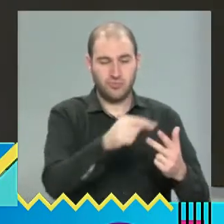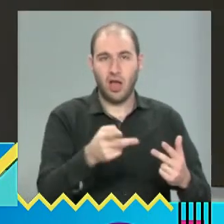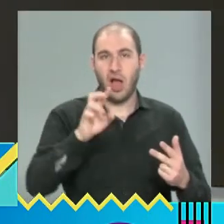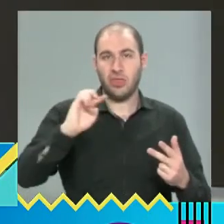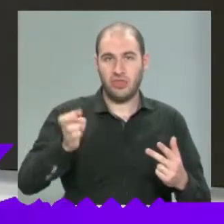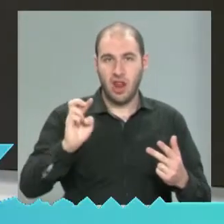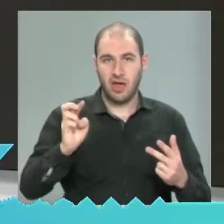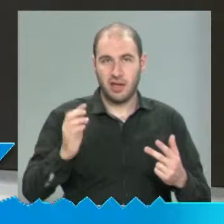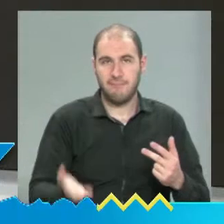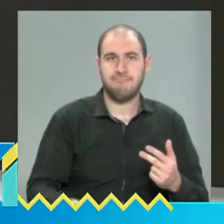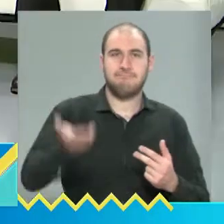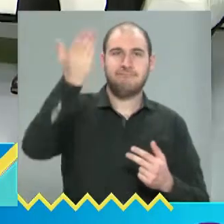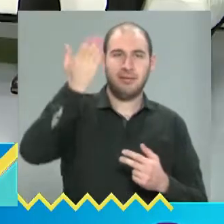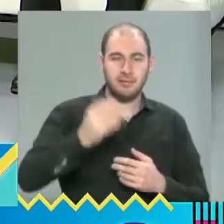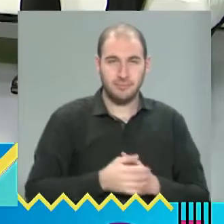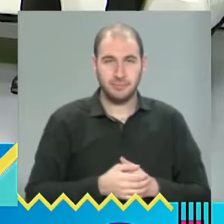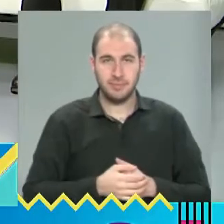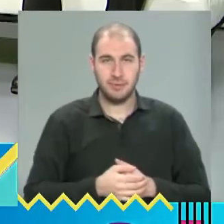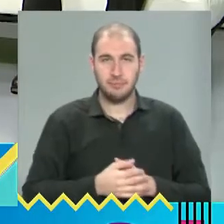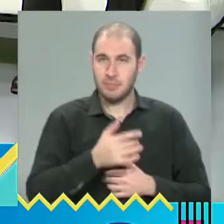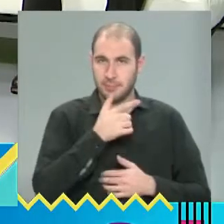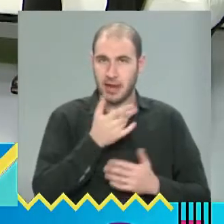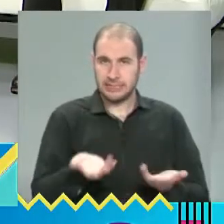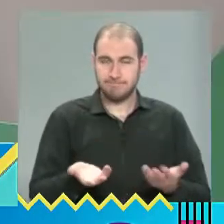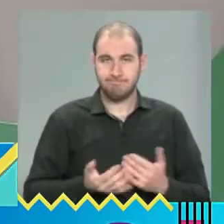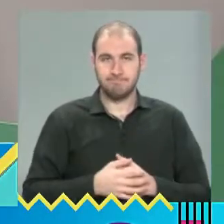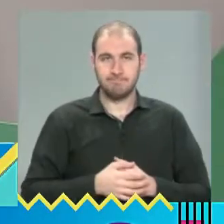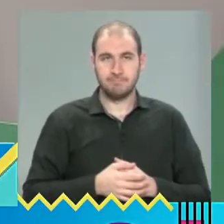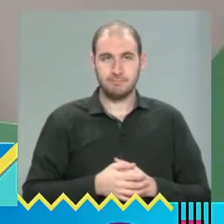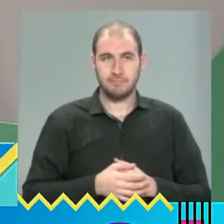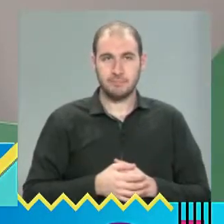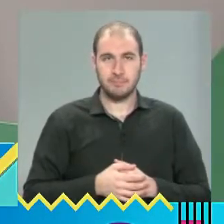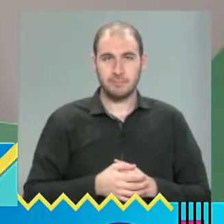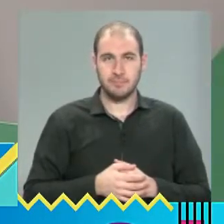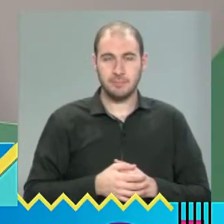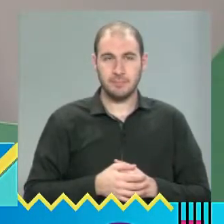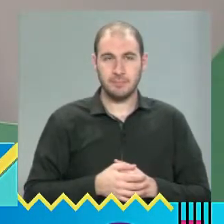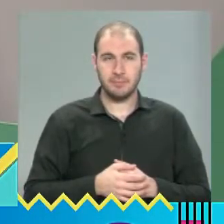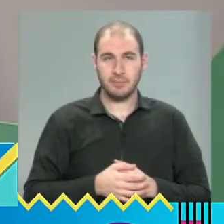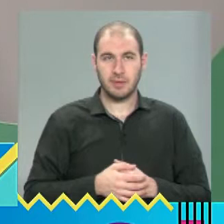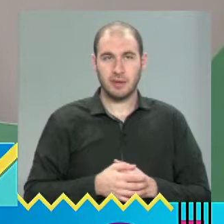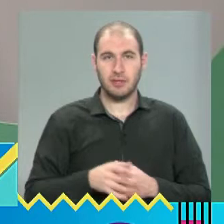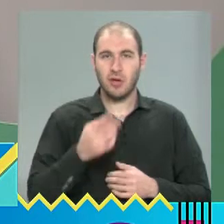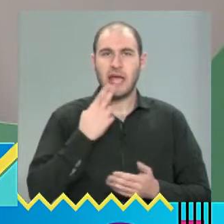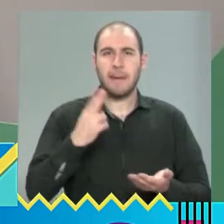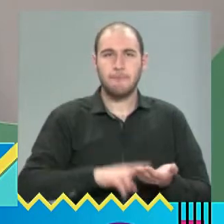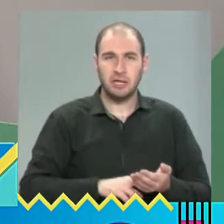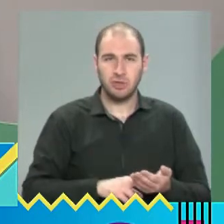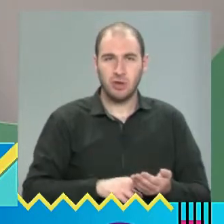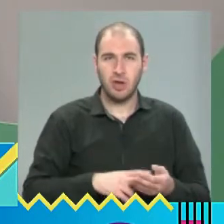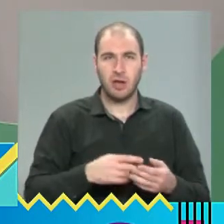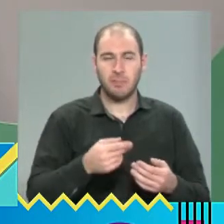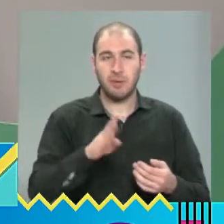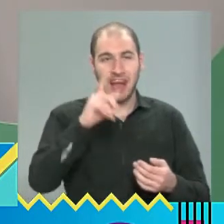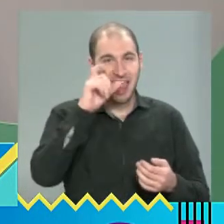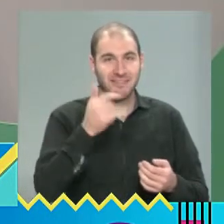dólar se vaya para arriba. Y entonces creo que aparte le pusieron un impuesto a tener